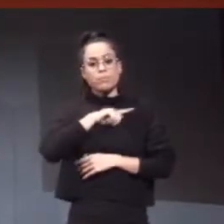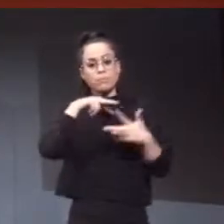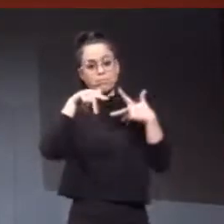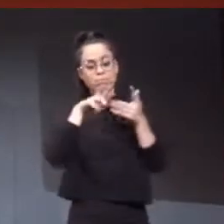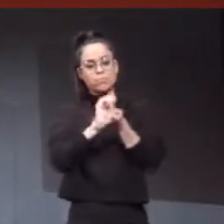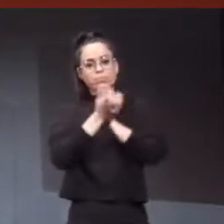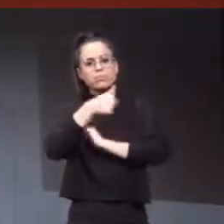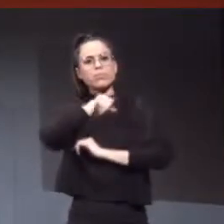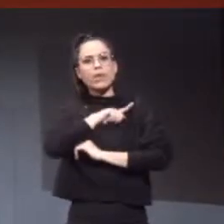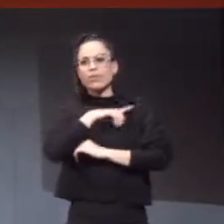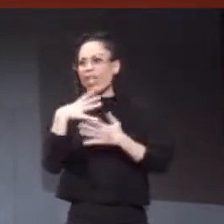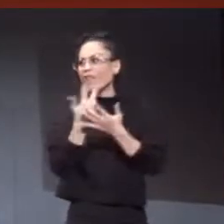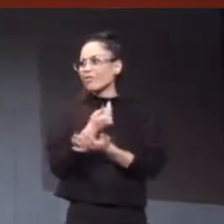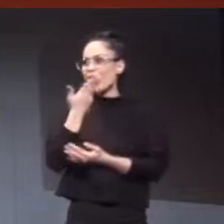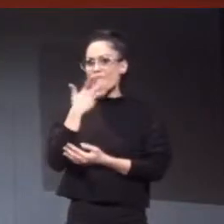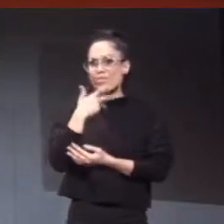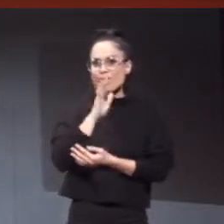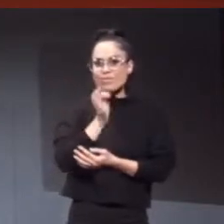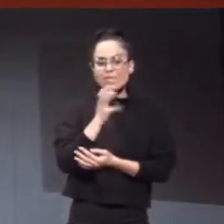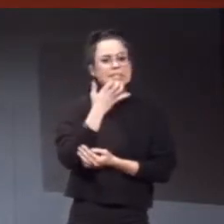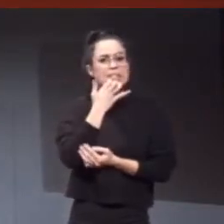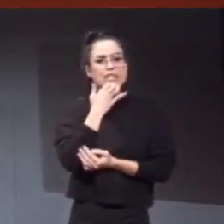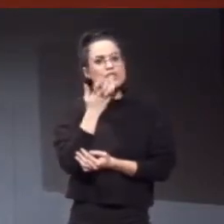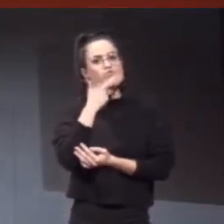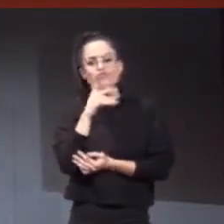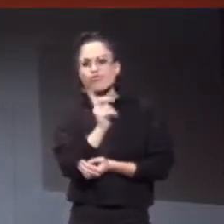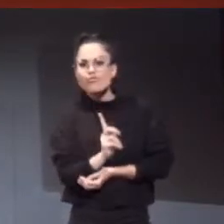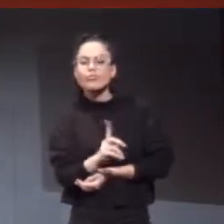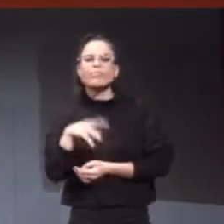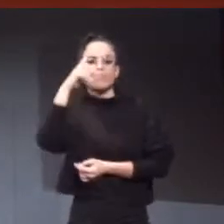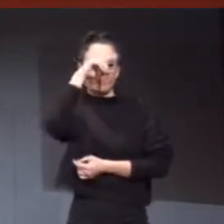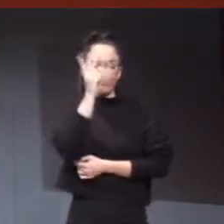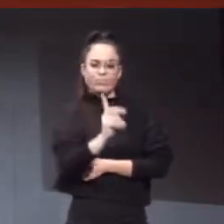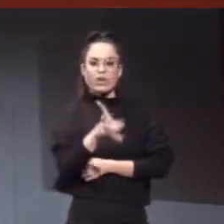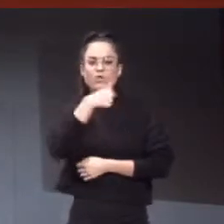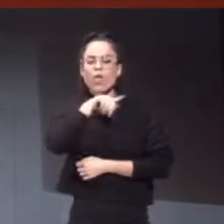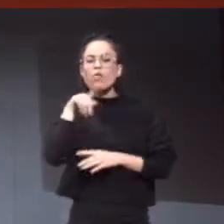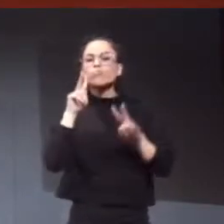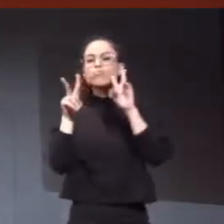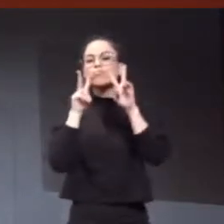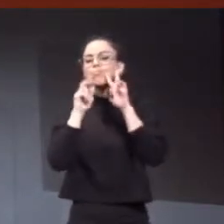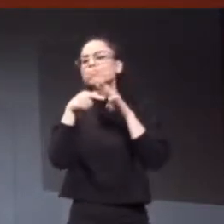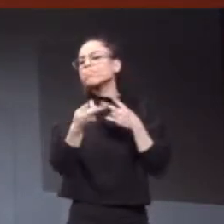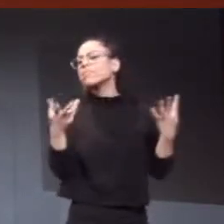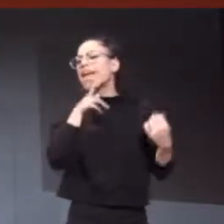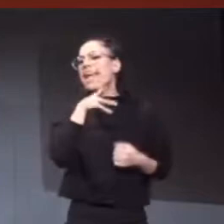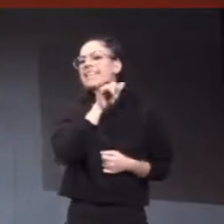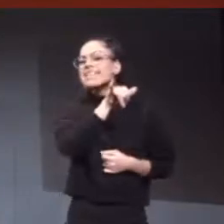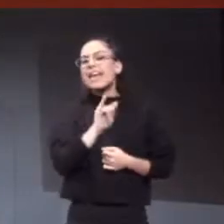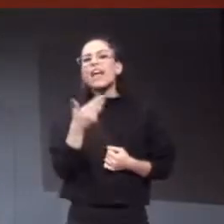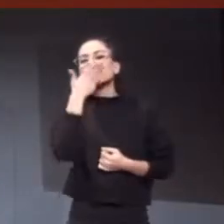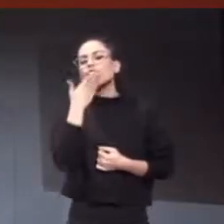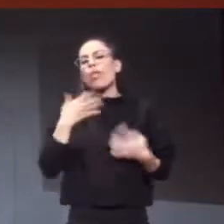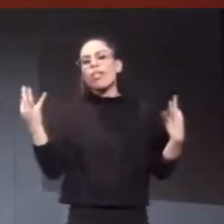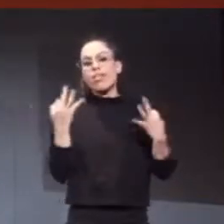hori guztia, espero dut, bestela eskezkatu. Gaur ikusiko duzue nolabait zertan datzan EI Eskola.